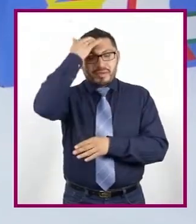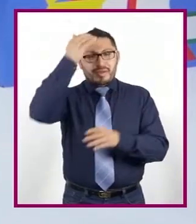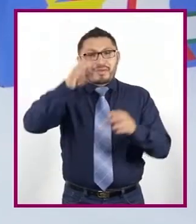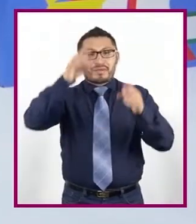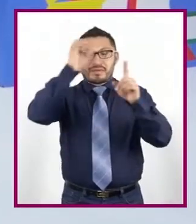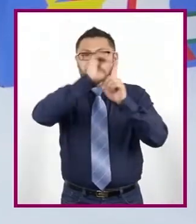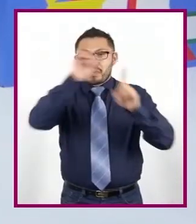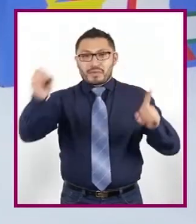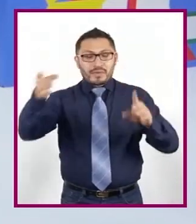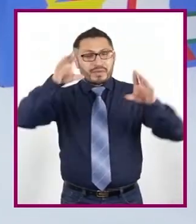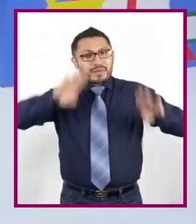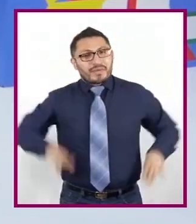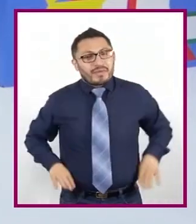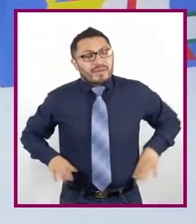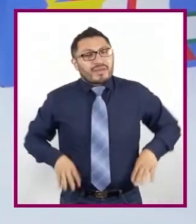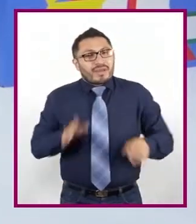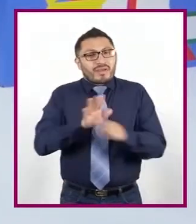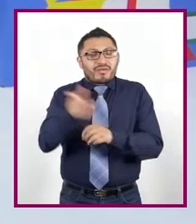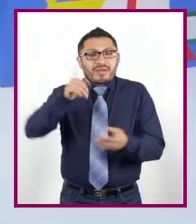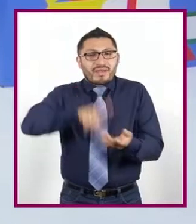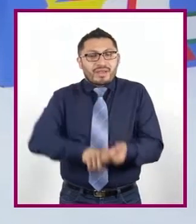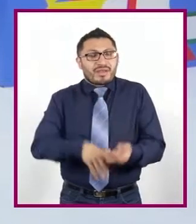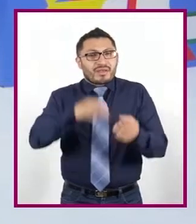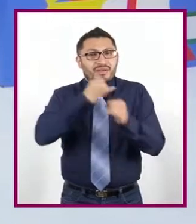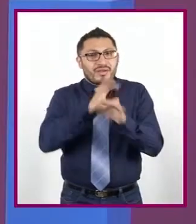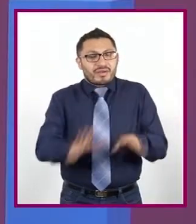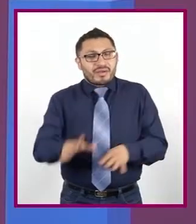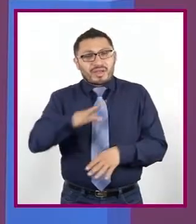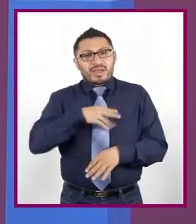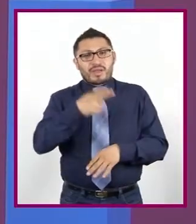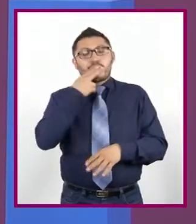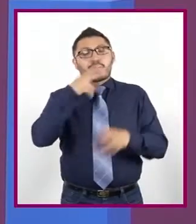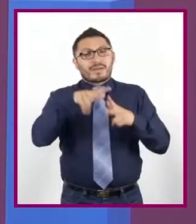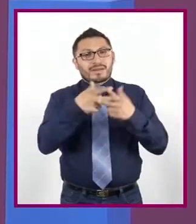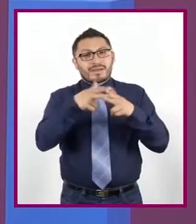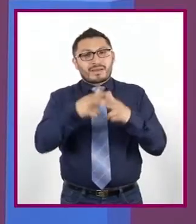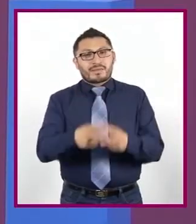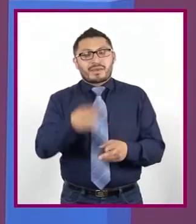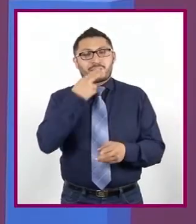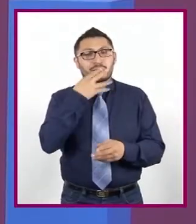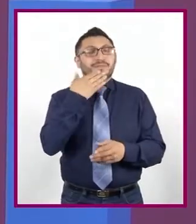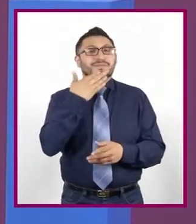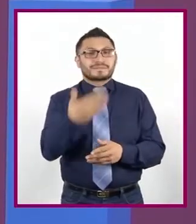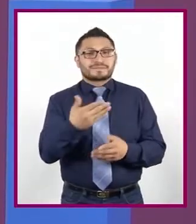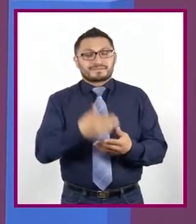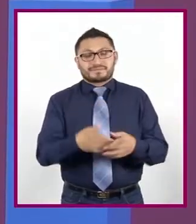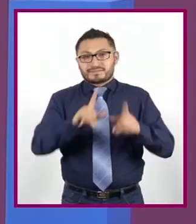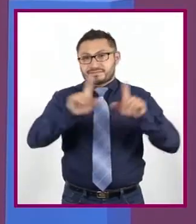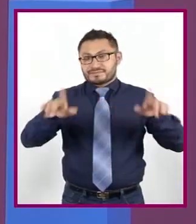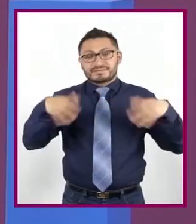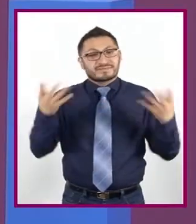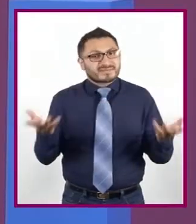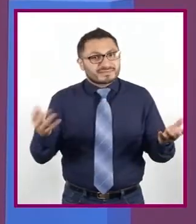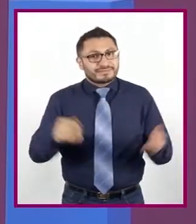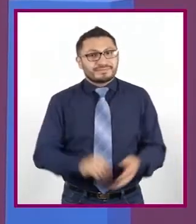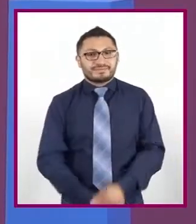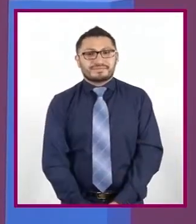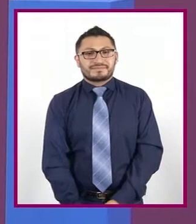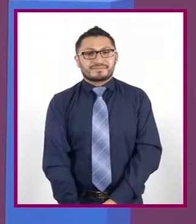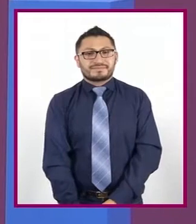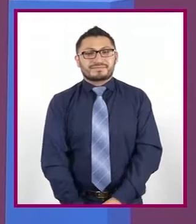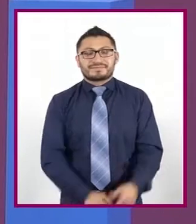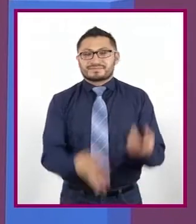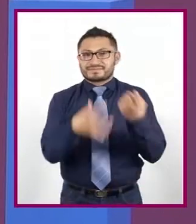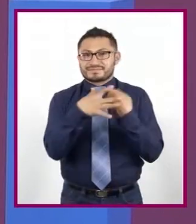que incluyen y a la vez a tener las herramientas para usarlos. ¿Listas y listos?